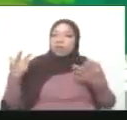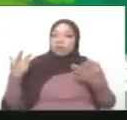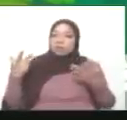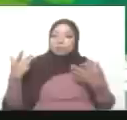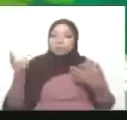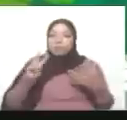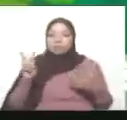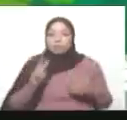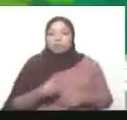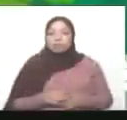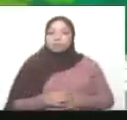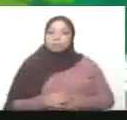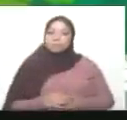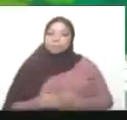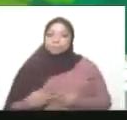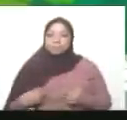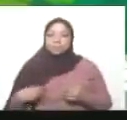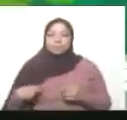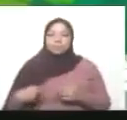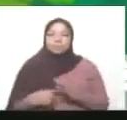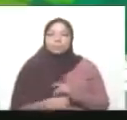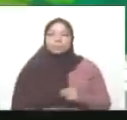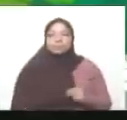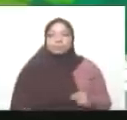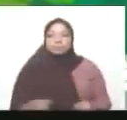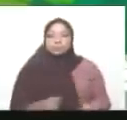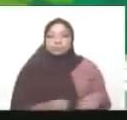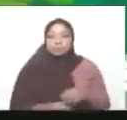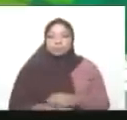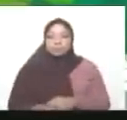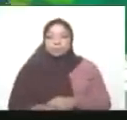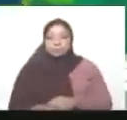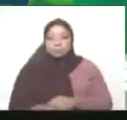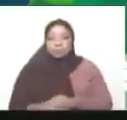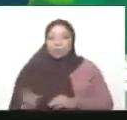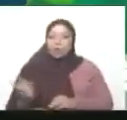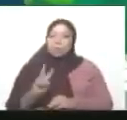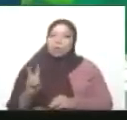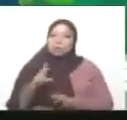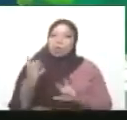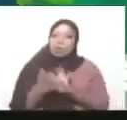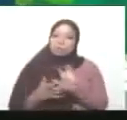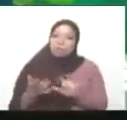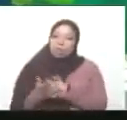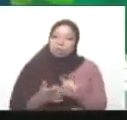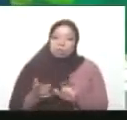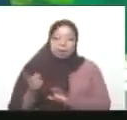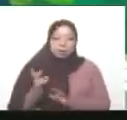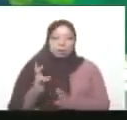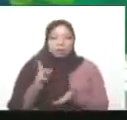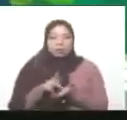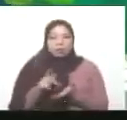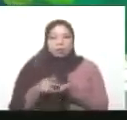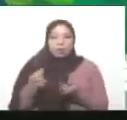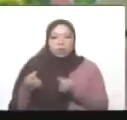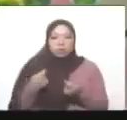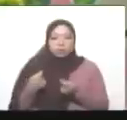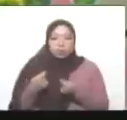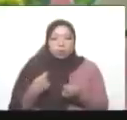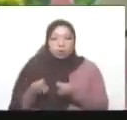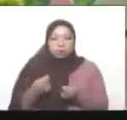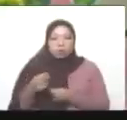fíjense ustedes Venezuela no se mete en los asuntos de controversias